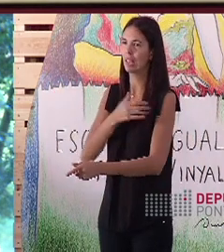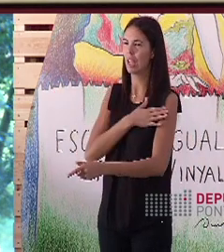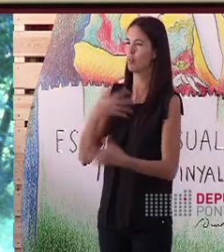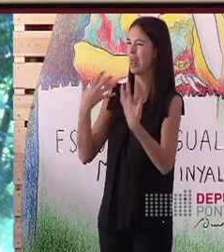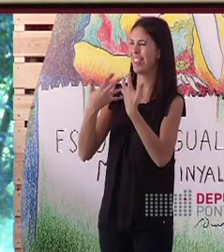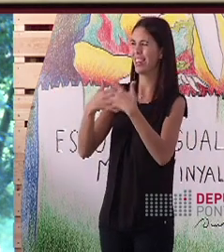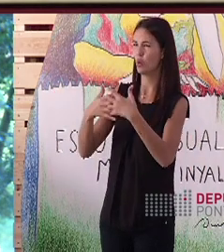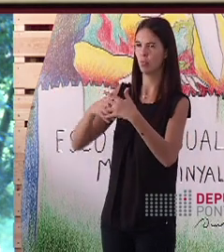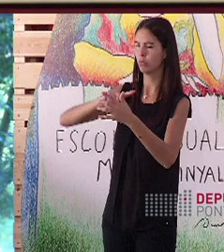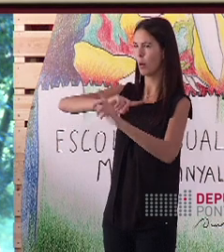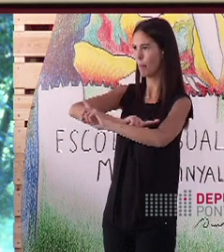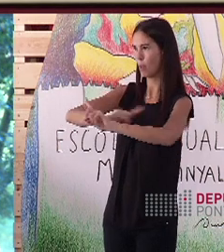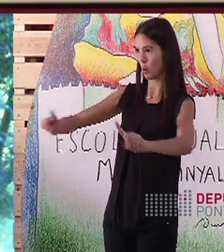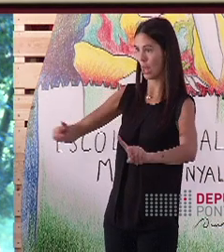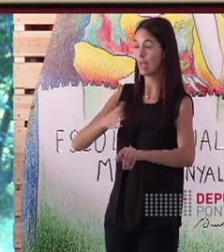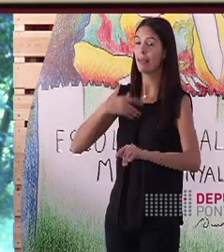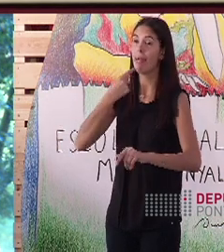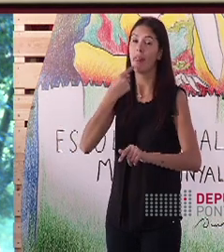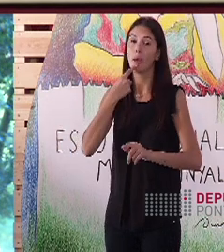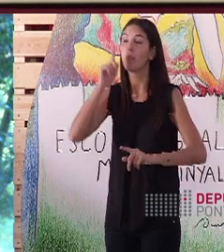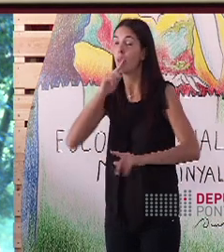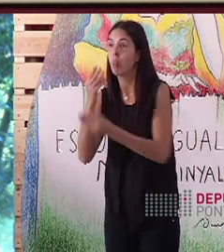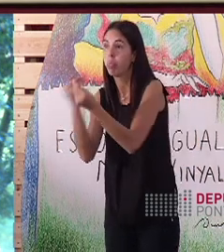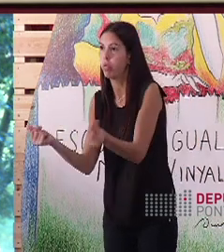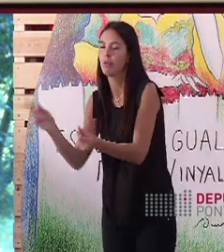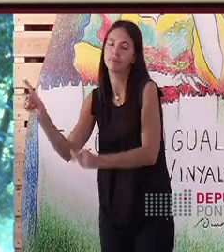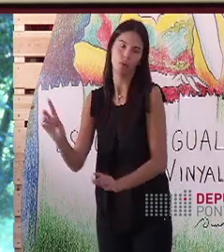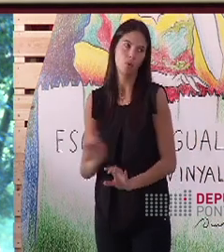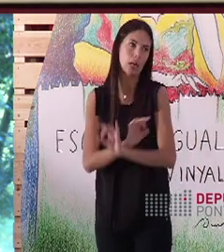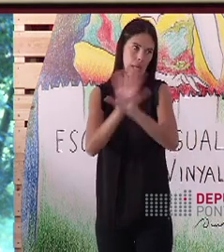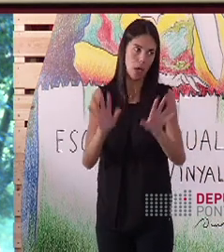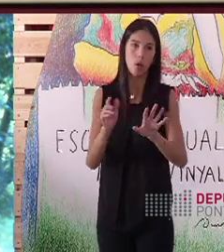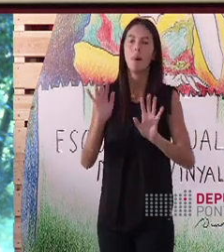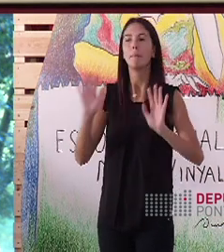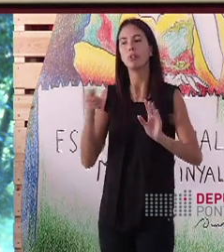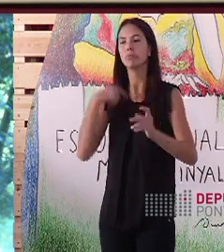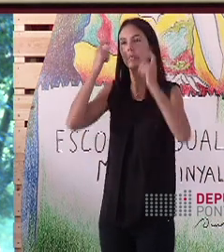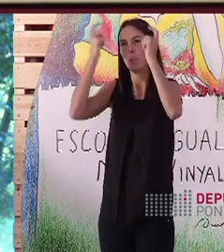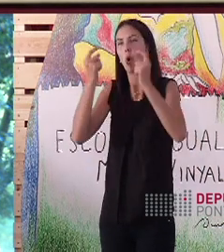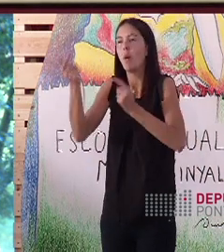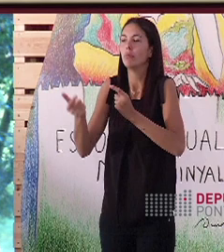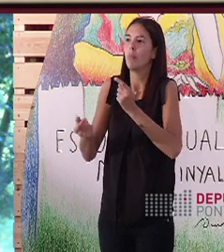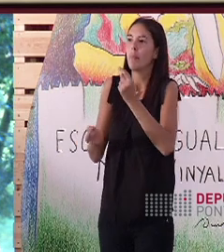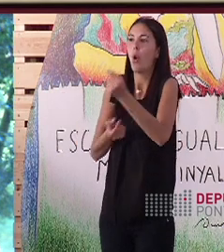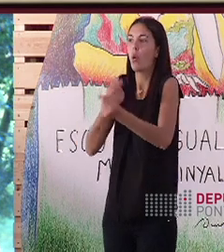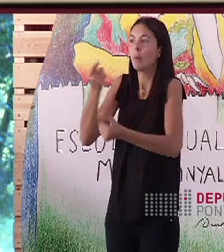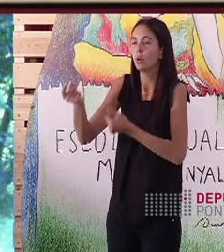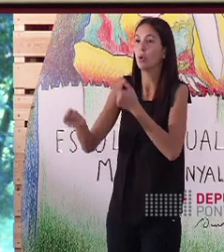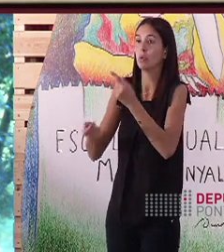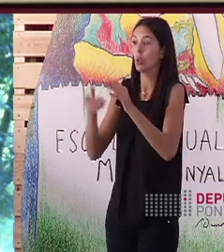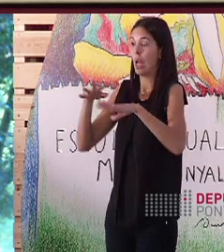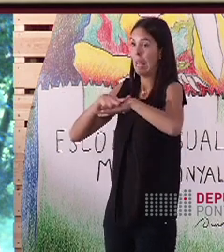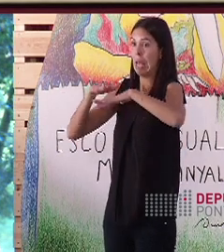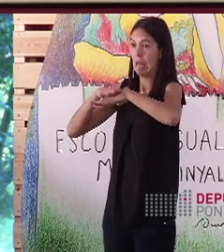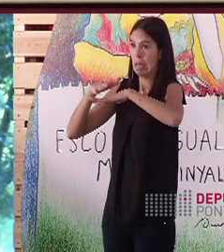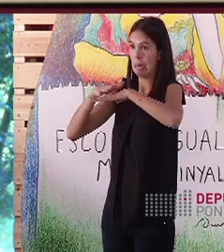industria, que eso no va a hacer desaparecer la prostitución, claro que no, pero va a disuadir a estas redes criminales